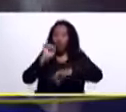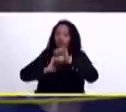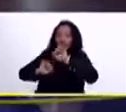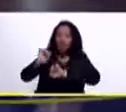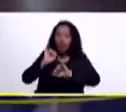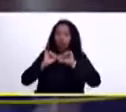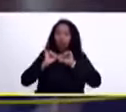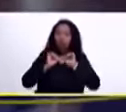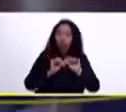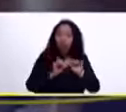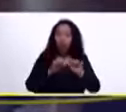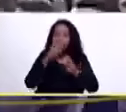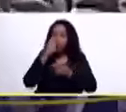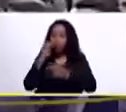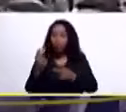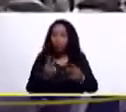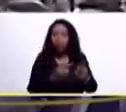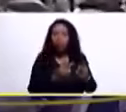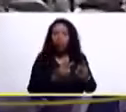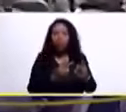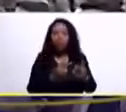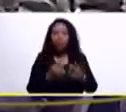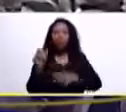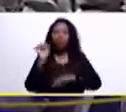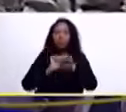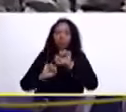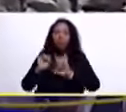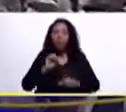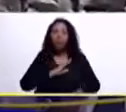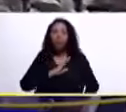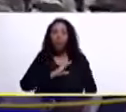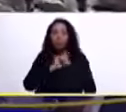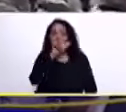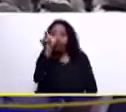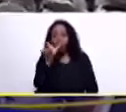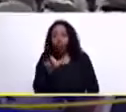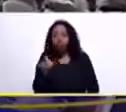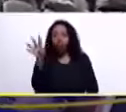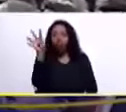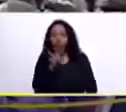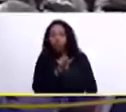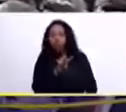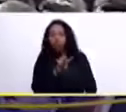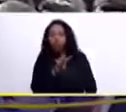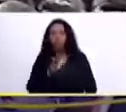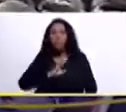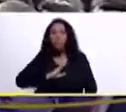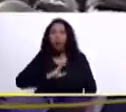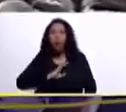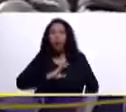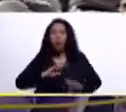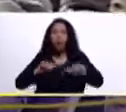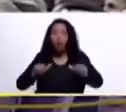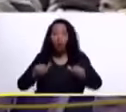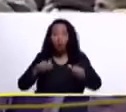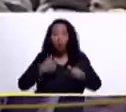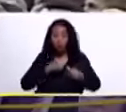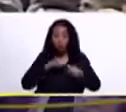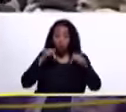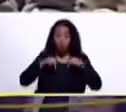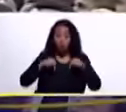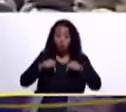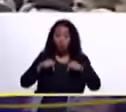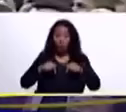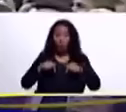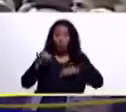Queremos seguir invitando a defender nuestra Guayana Esequiba, nuestro territorio, así como defendemos a